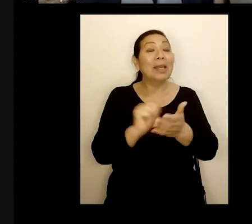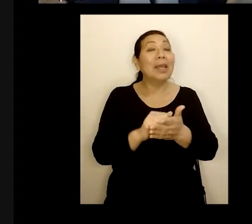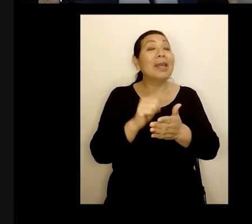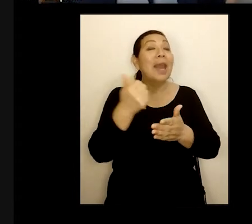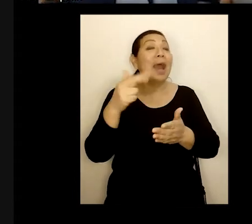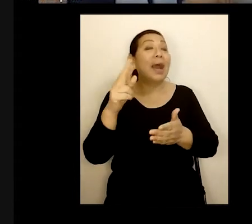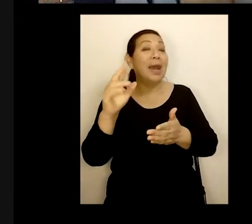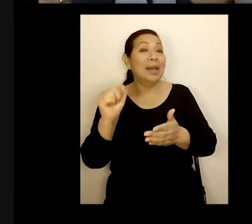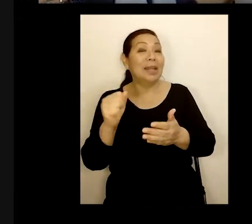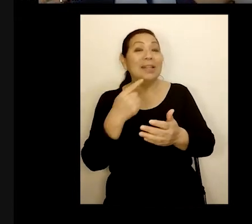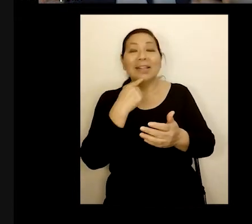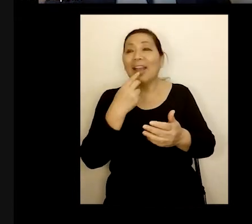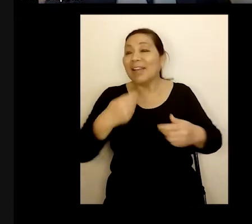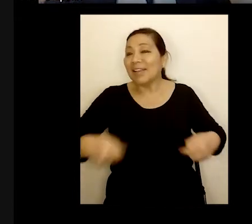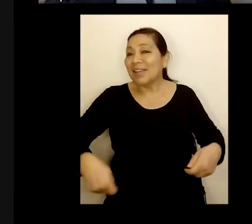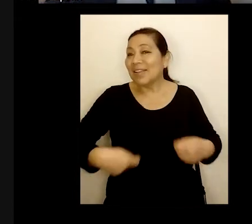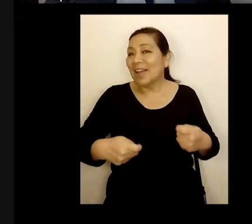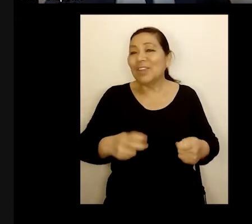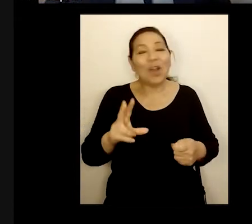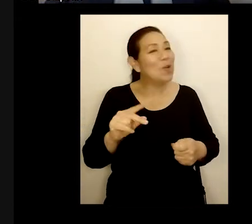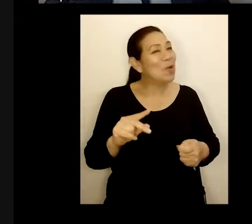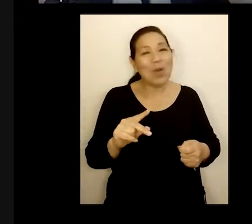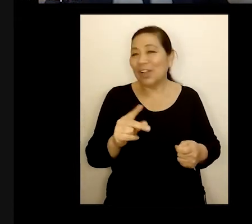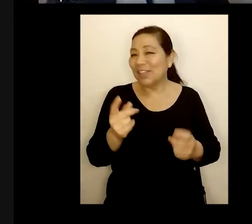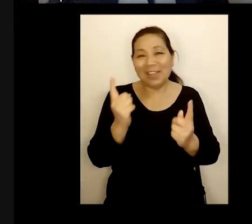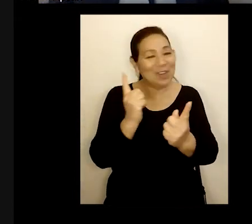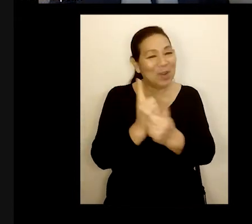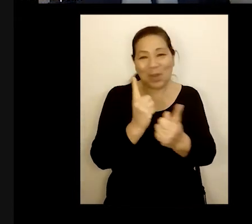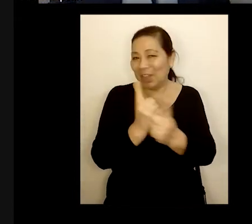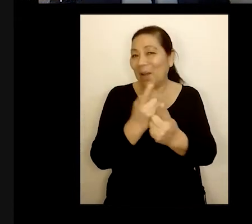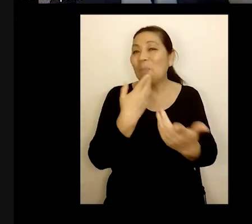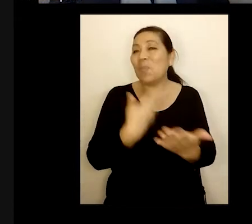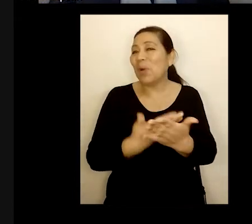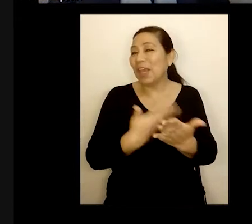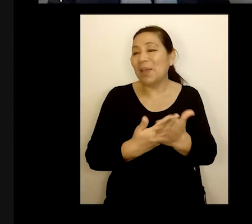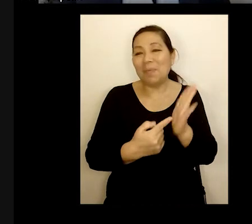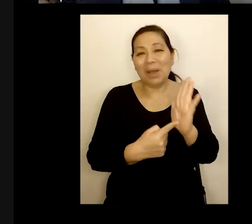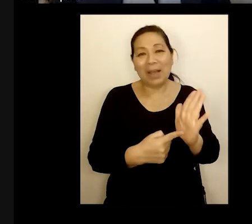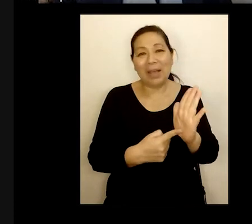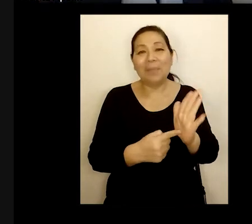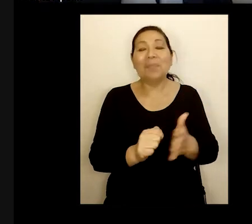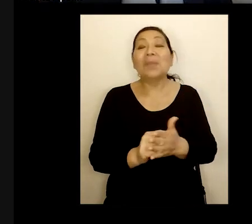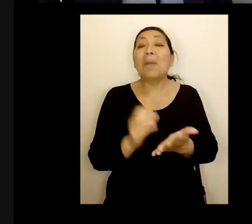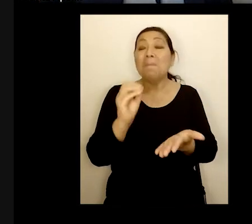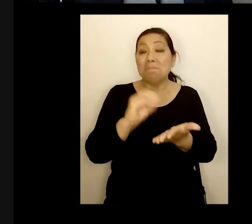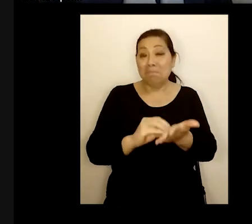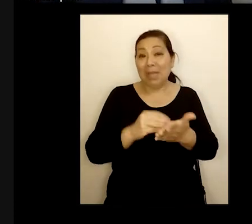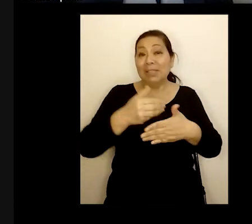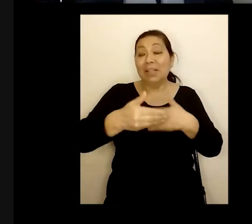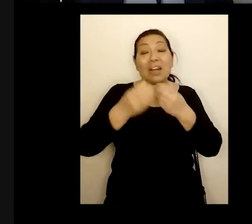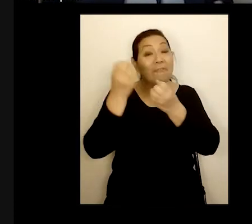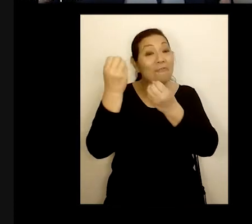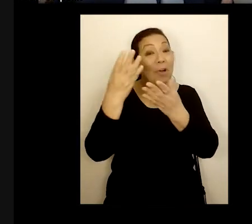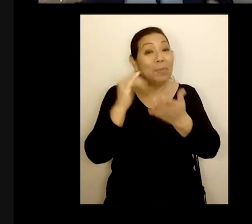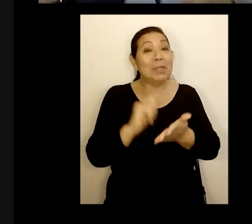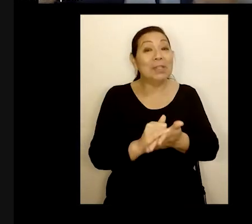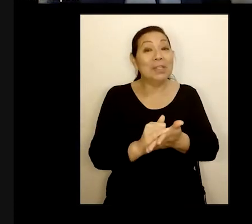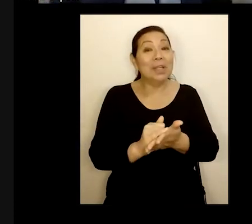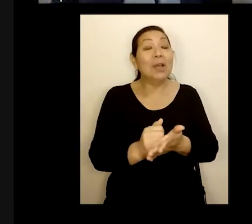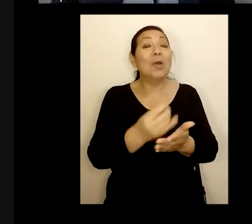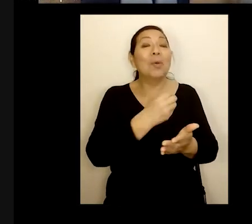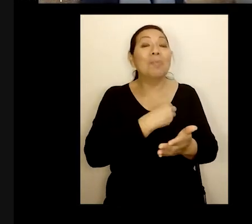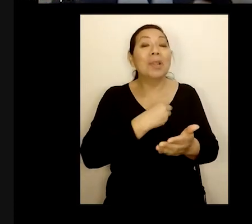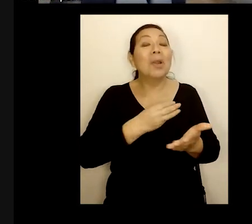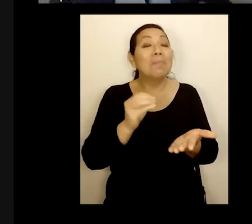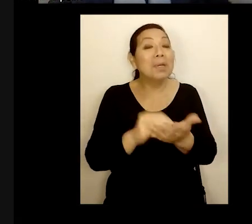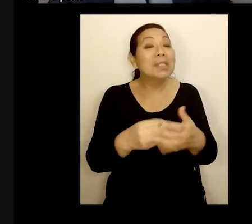en que Ares declaró gastos que no se encontraban comprobados. Por lo tanto, más allá de la información que existió en su contabilidad,